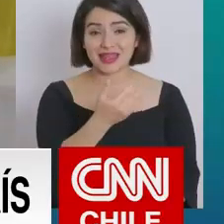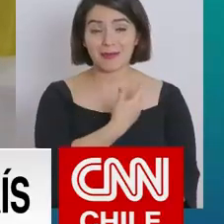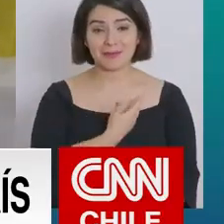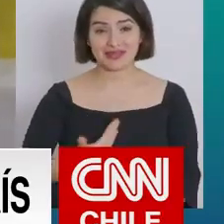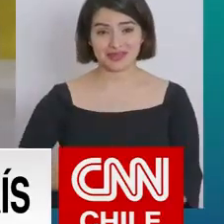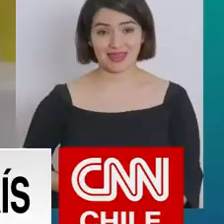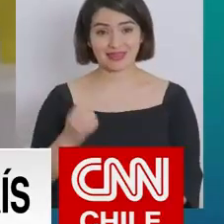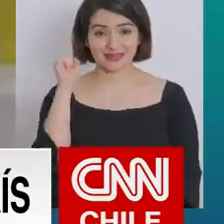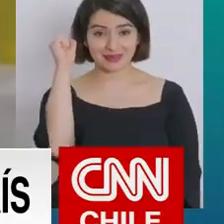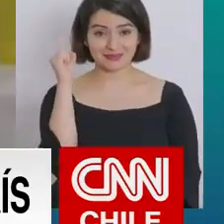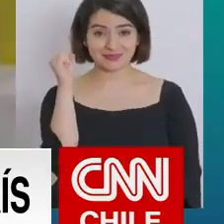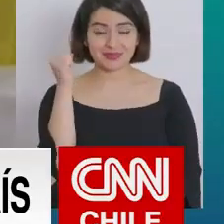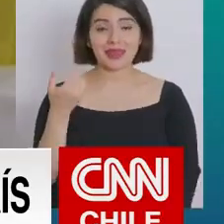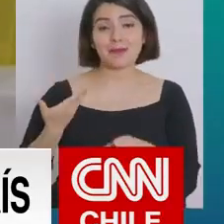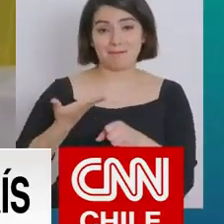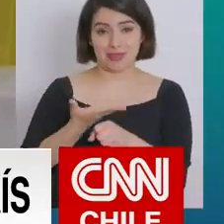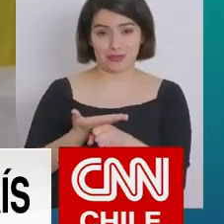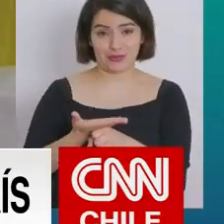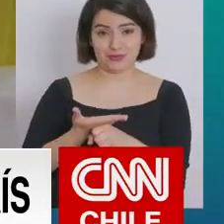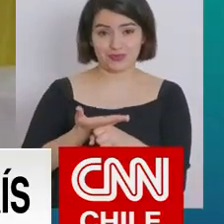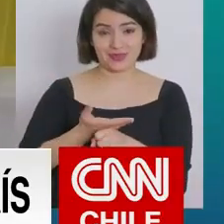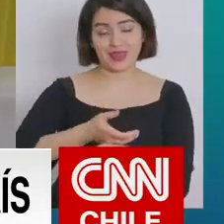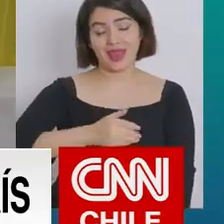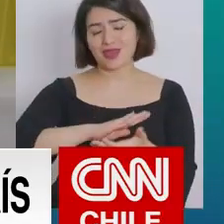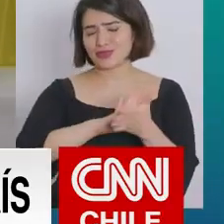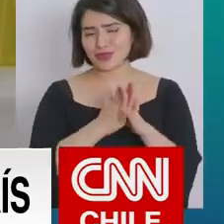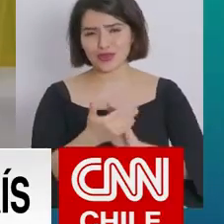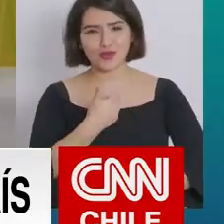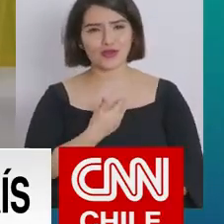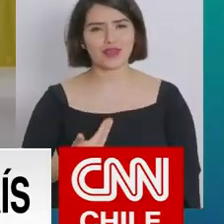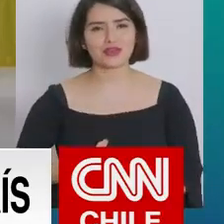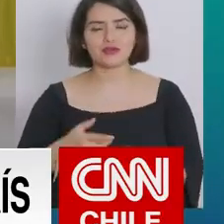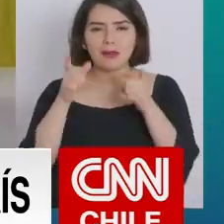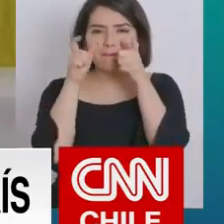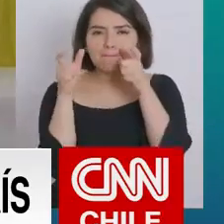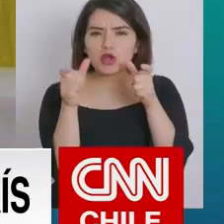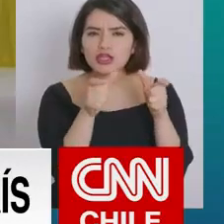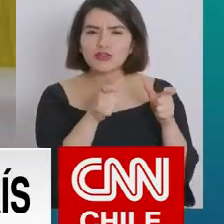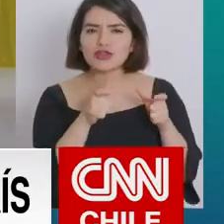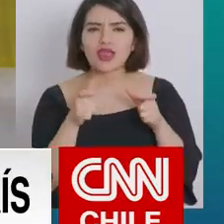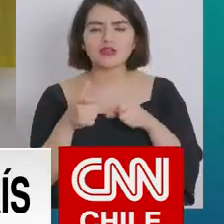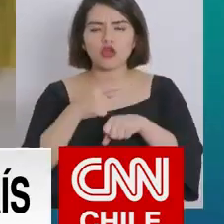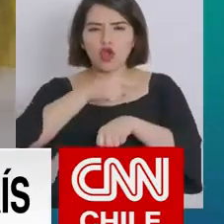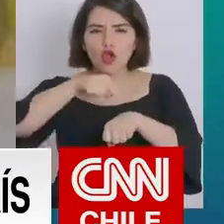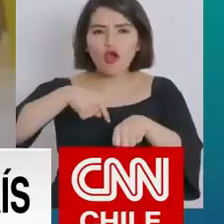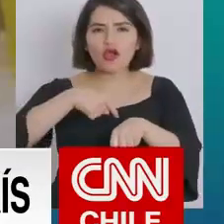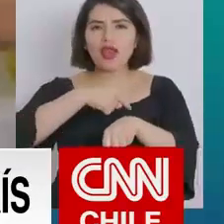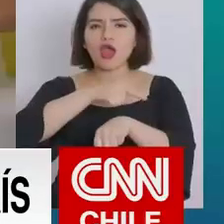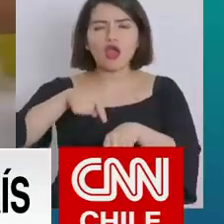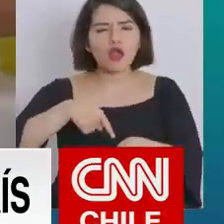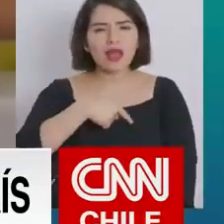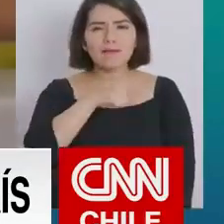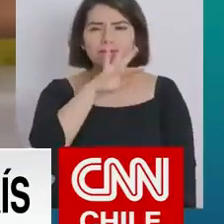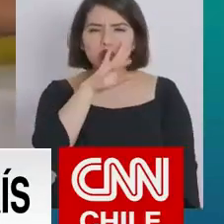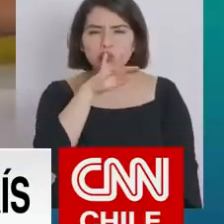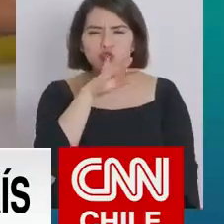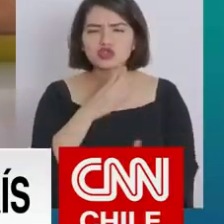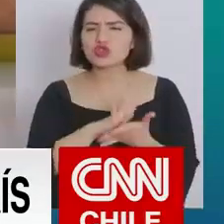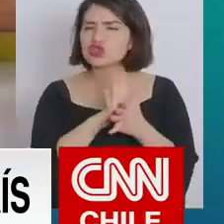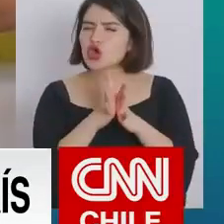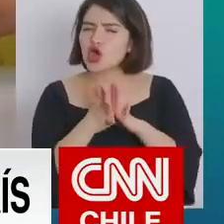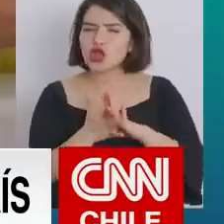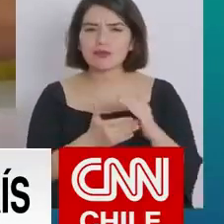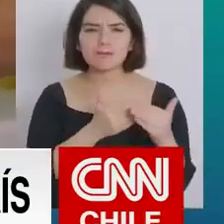Sebastián Piñera nos ha pedido a todo el gobierno que estemos monitoreando hora a hora, minuto a minuto, todo este